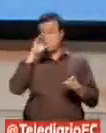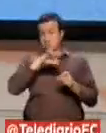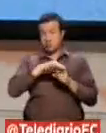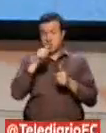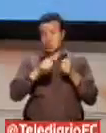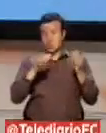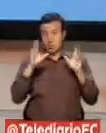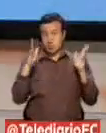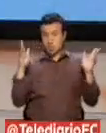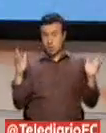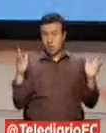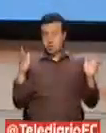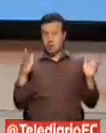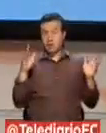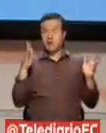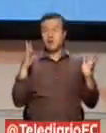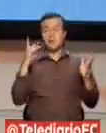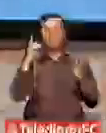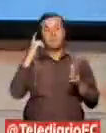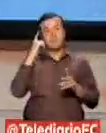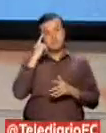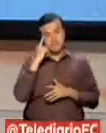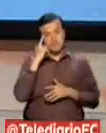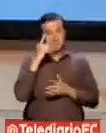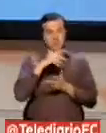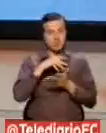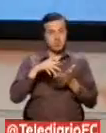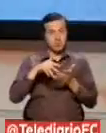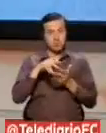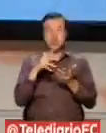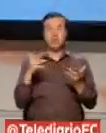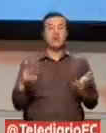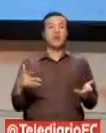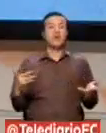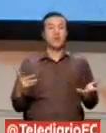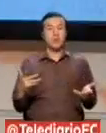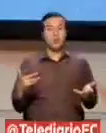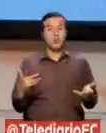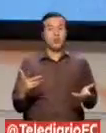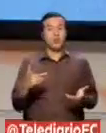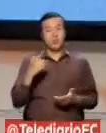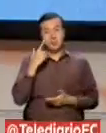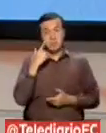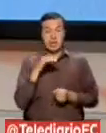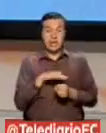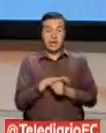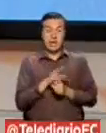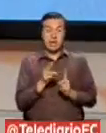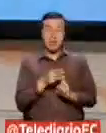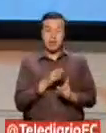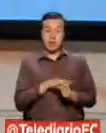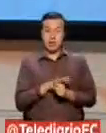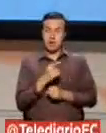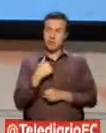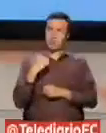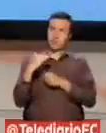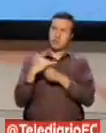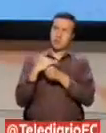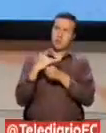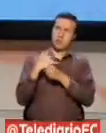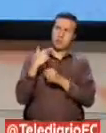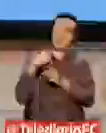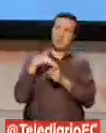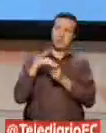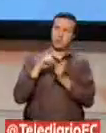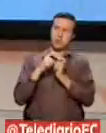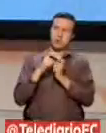un candidato, y sin embargo, yo pongo en tela de duda mucho el nivel de influencia que puedan tener las redes sociales para que yo cambie mi voto también. Es